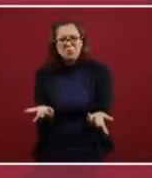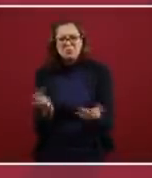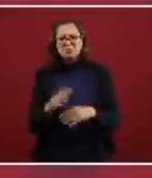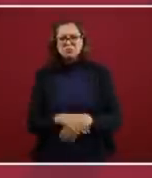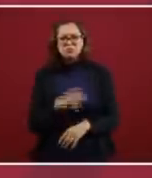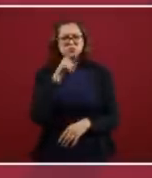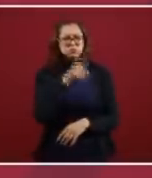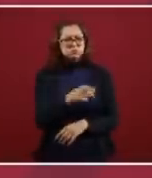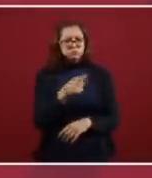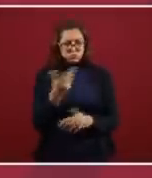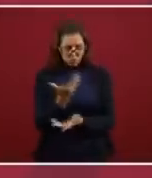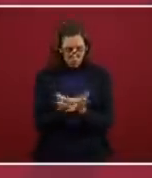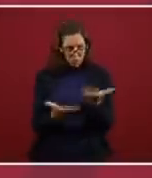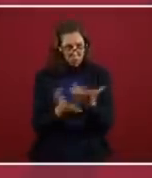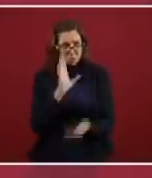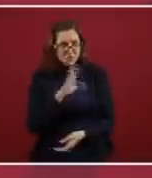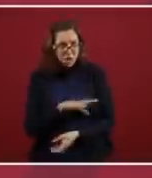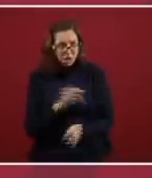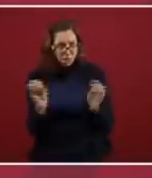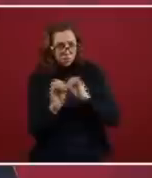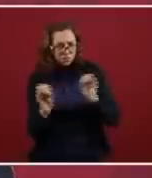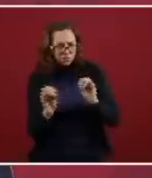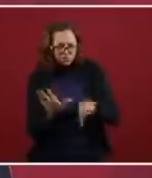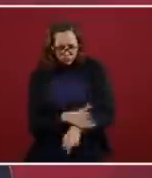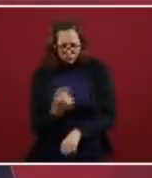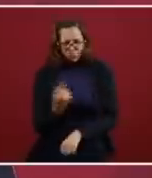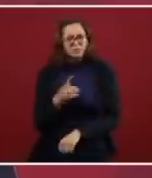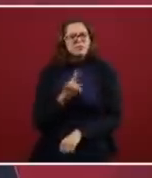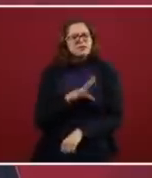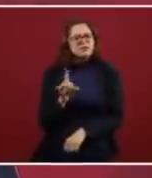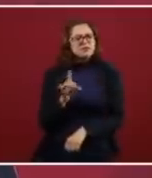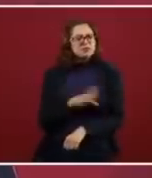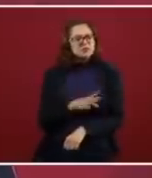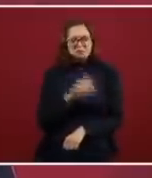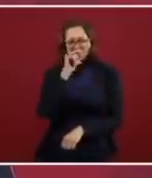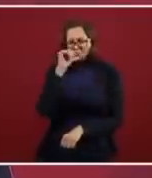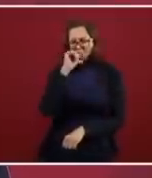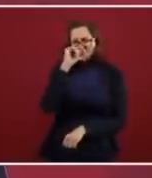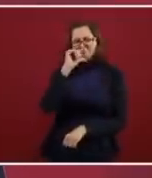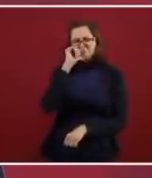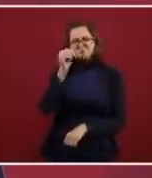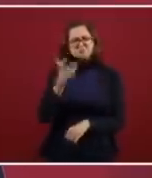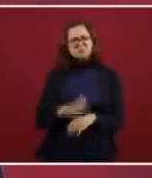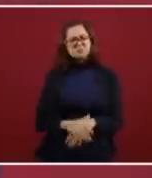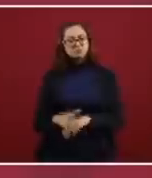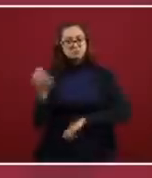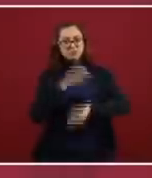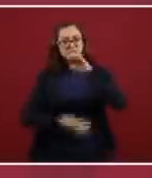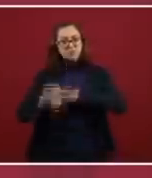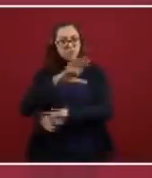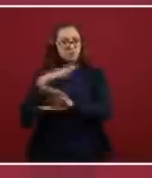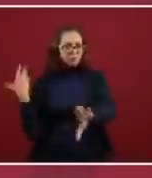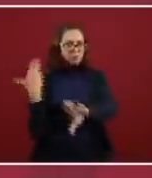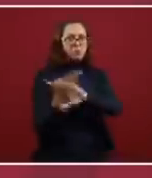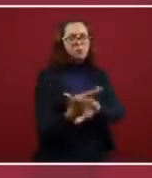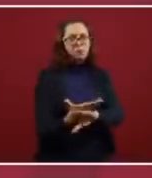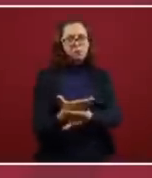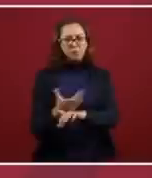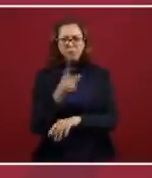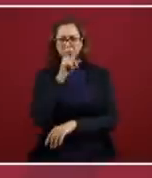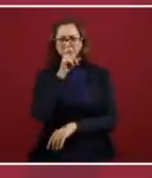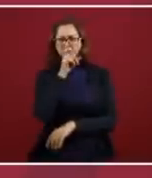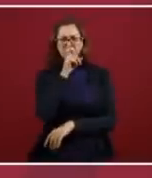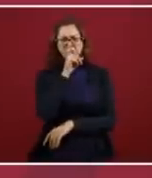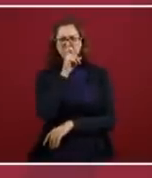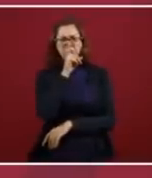nada debe, nada teme, esto no es para perseguir empresarios, esto